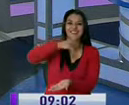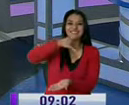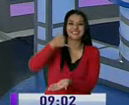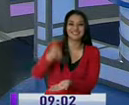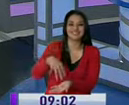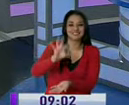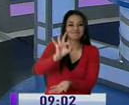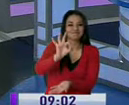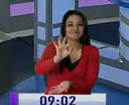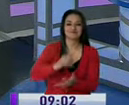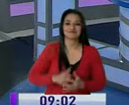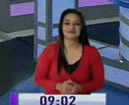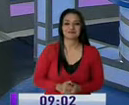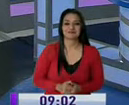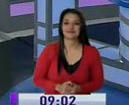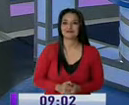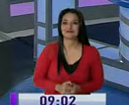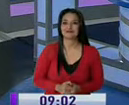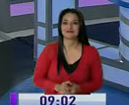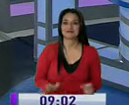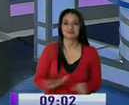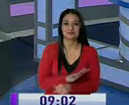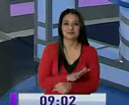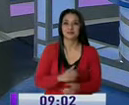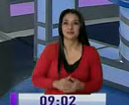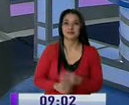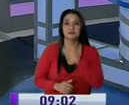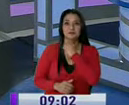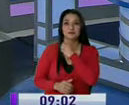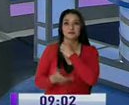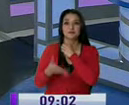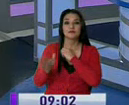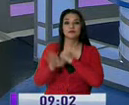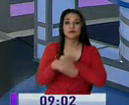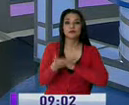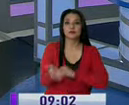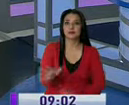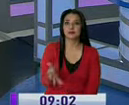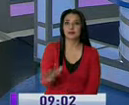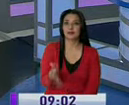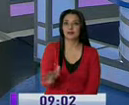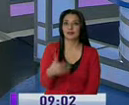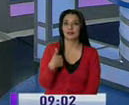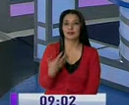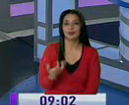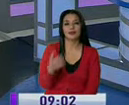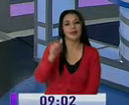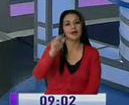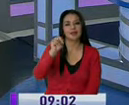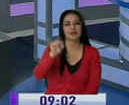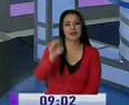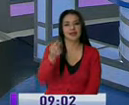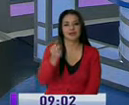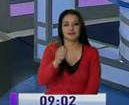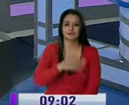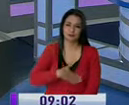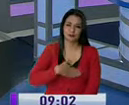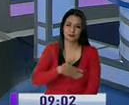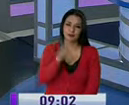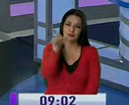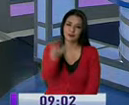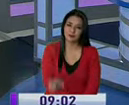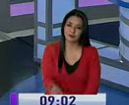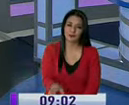estamos. 10 puntos. Ya, 10 puntos. Y no me pusieron la música, ya, completo. No quieren que baile. Andresito definitivamente no que baile.